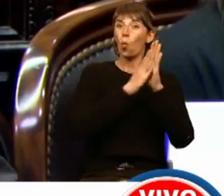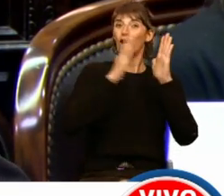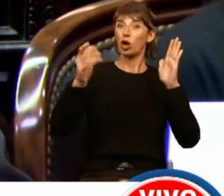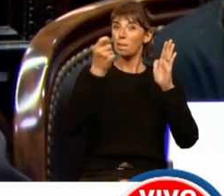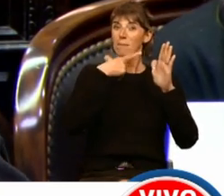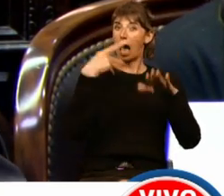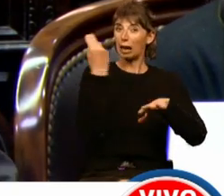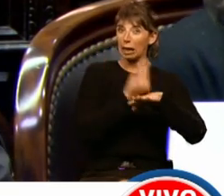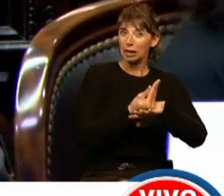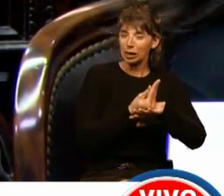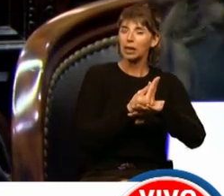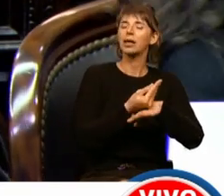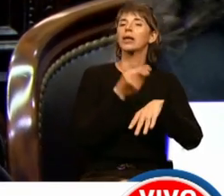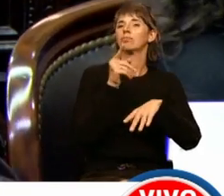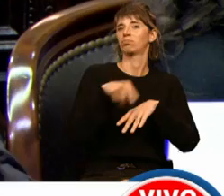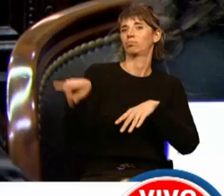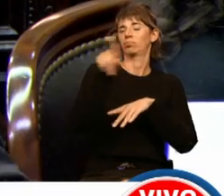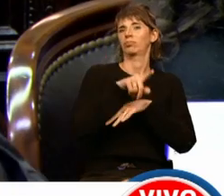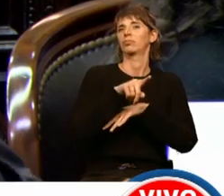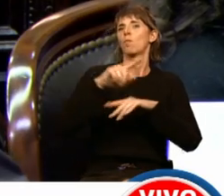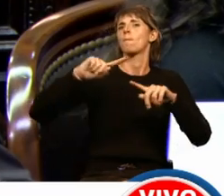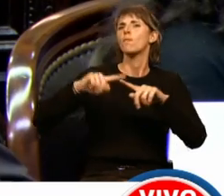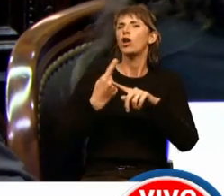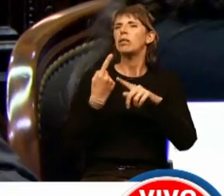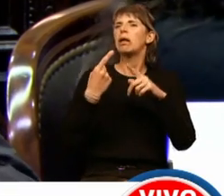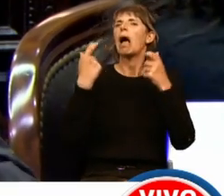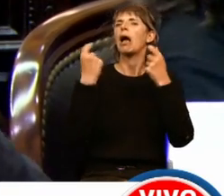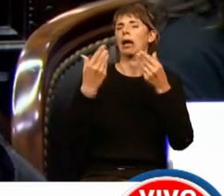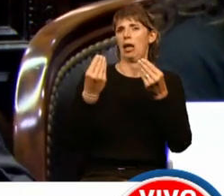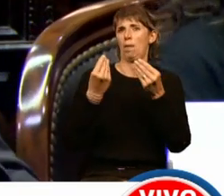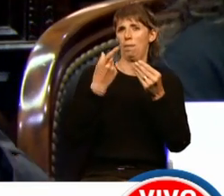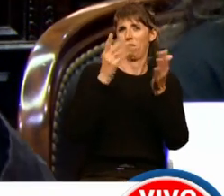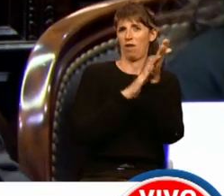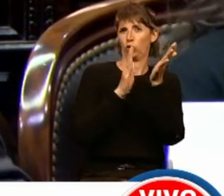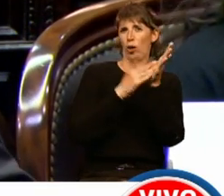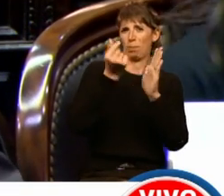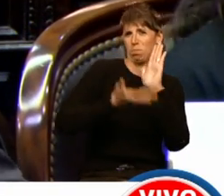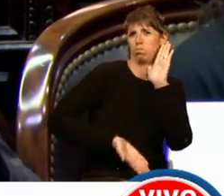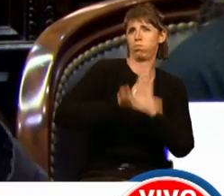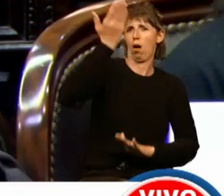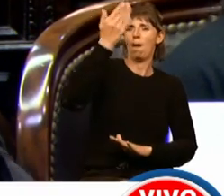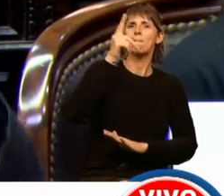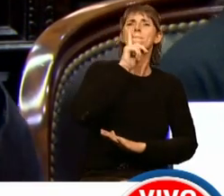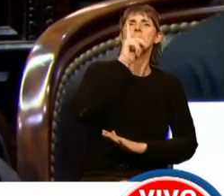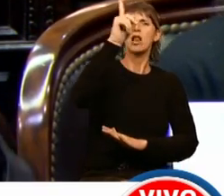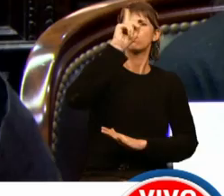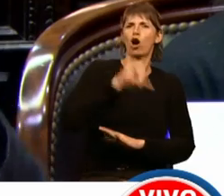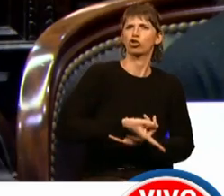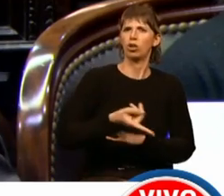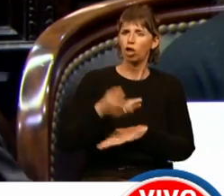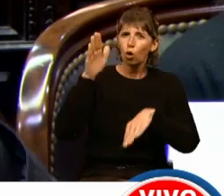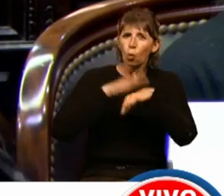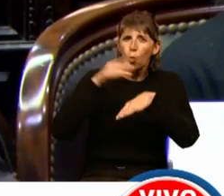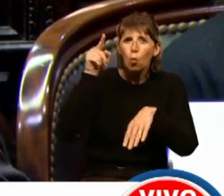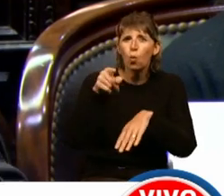son adelante políticas de aumentos tarifarios de alrededor de 1.000 por ciento que eso generó que argentinos